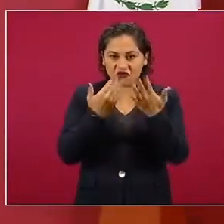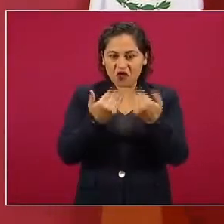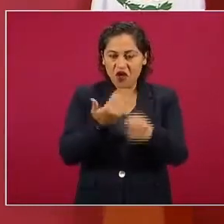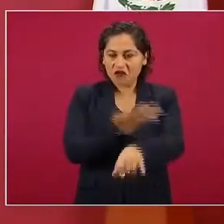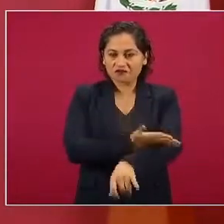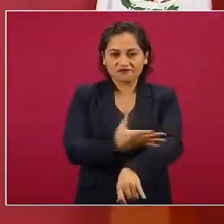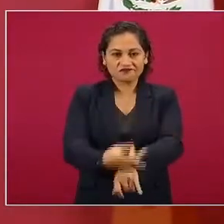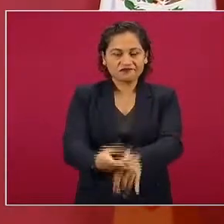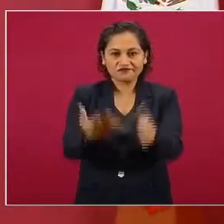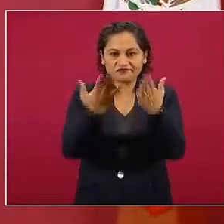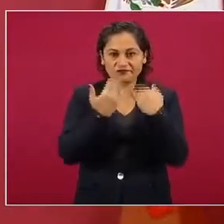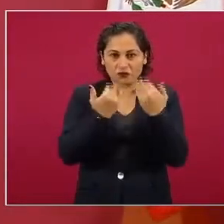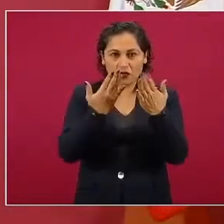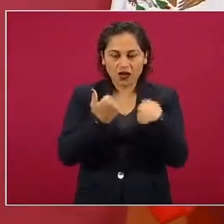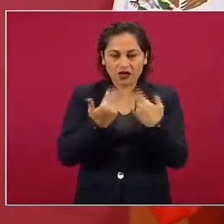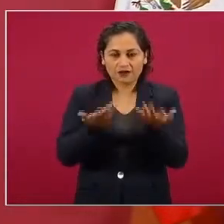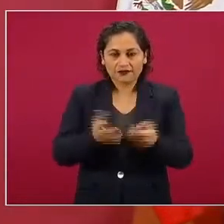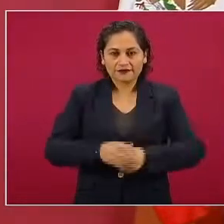deshonestos.